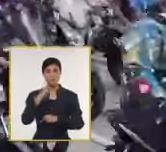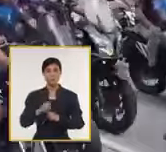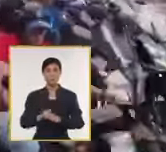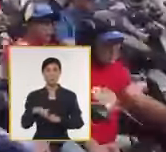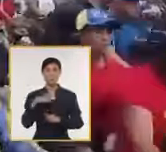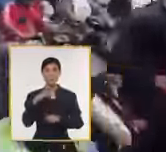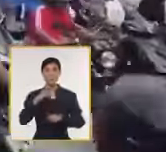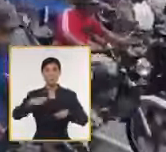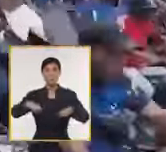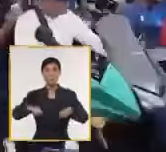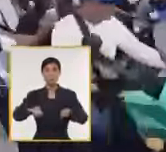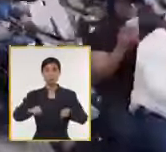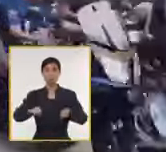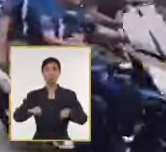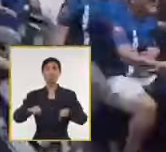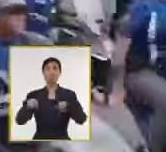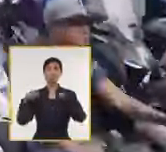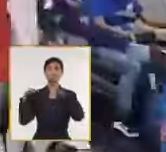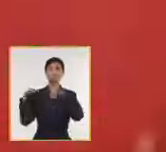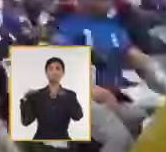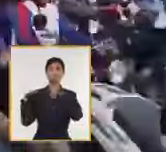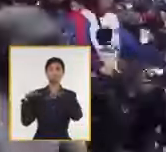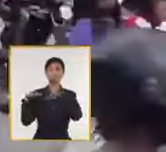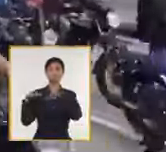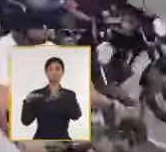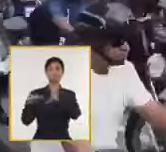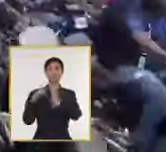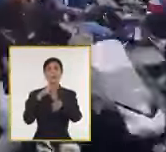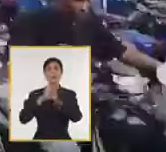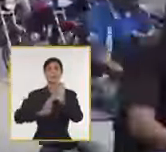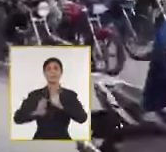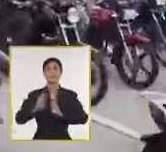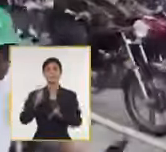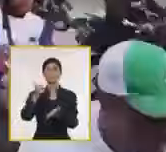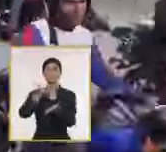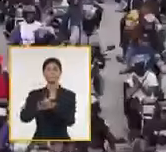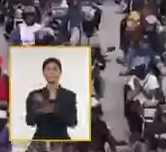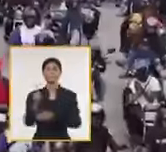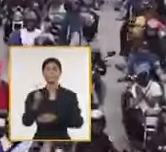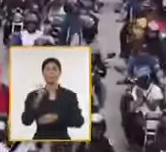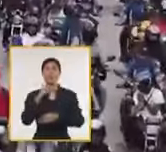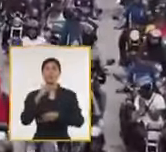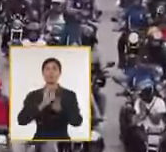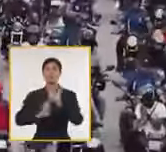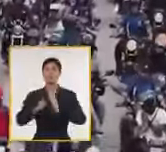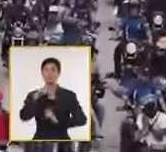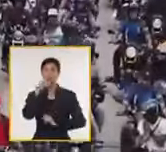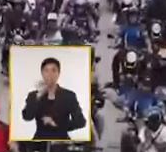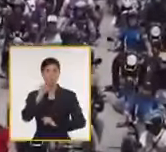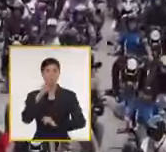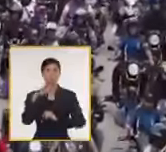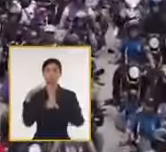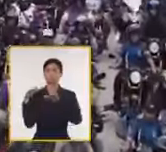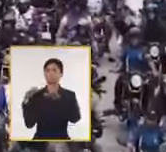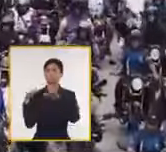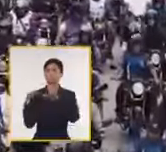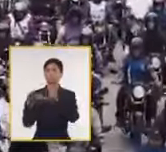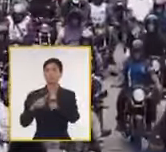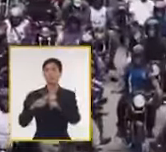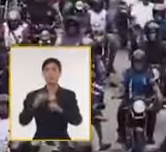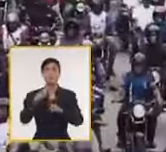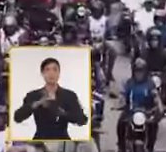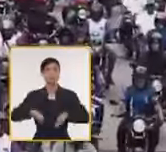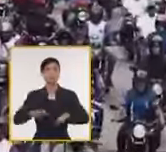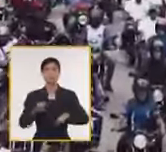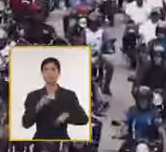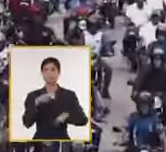motoristas simpatizantes del chavismo recorrieron las calles de Caracas en apoyo al presidente venezolano Nicolás Maduro y en rechazo a lo que calificaron